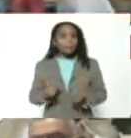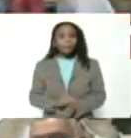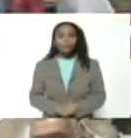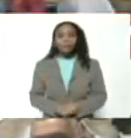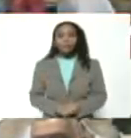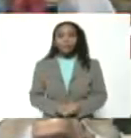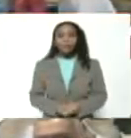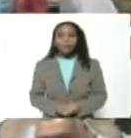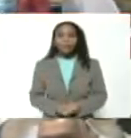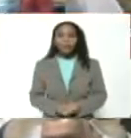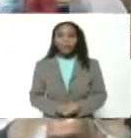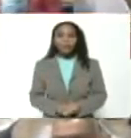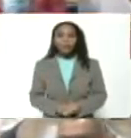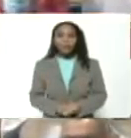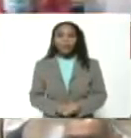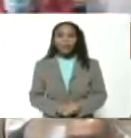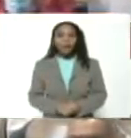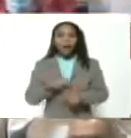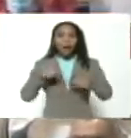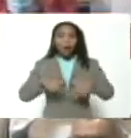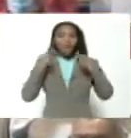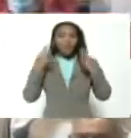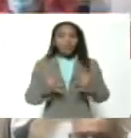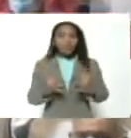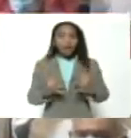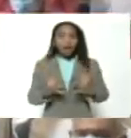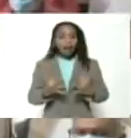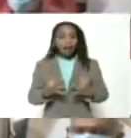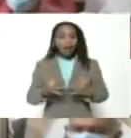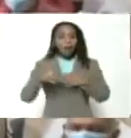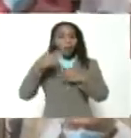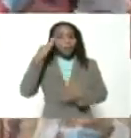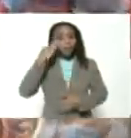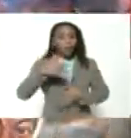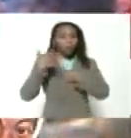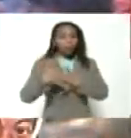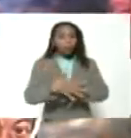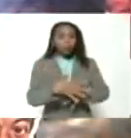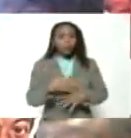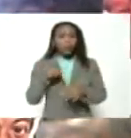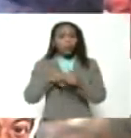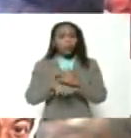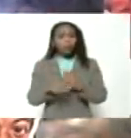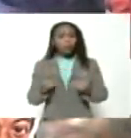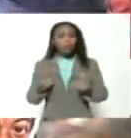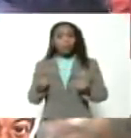Aquí está la oficialidad y los soldados de la patria en Reserva Activa.